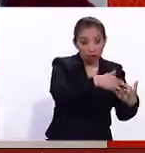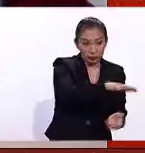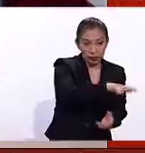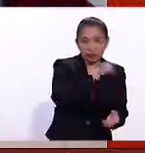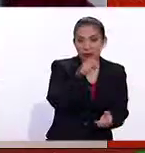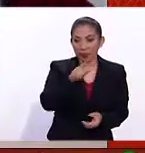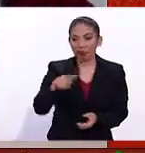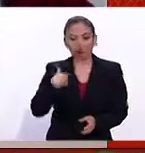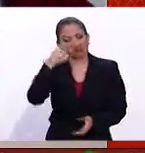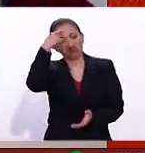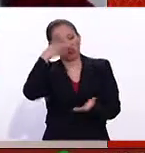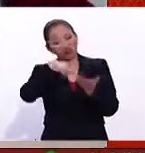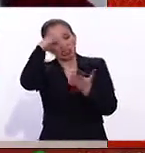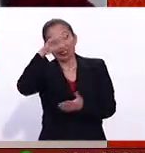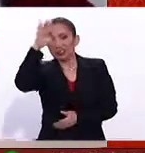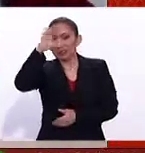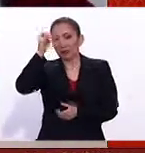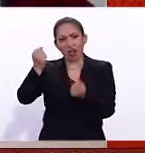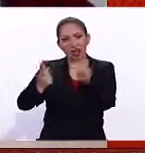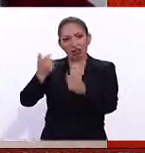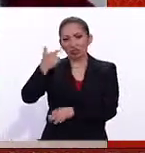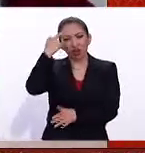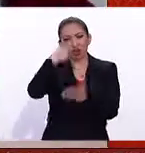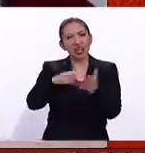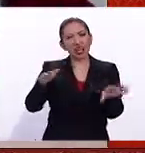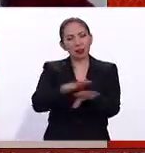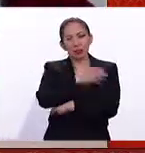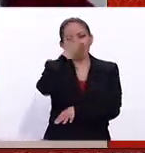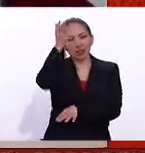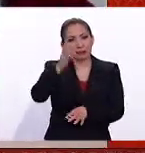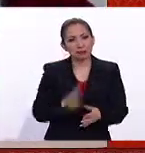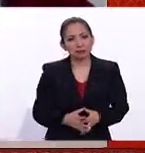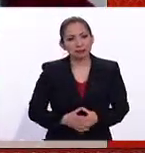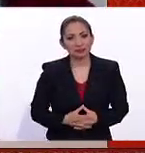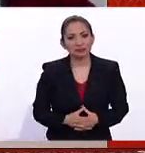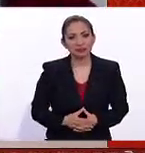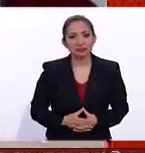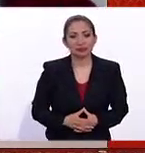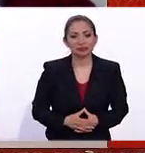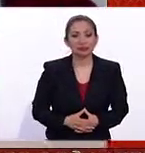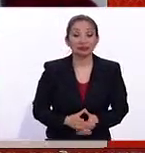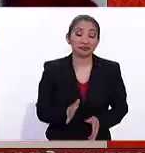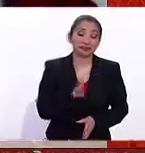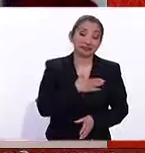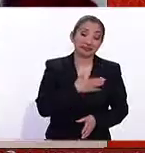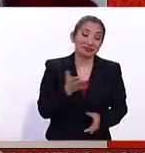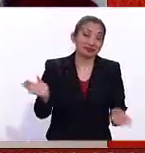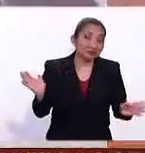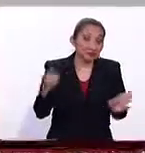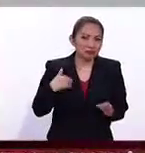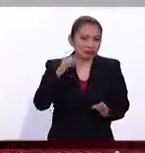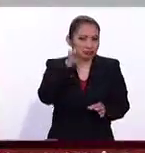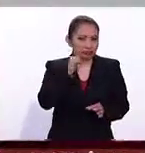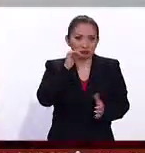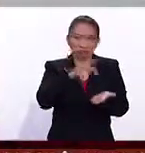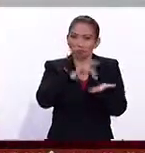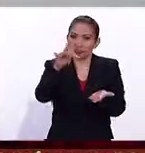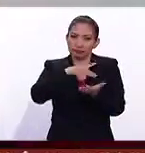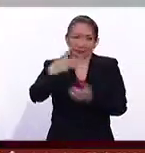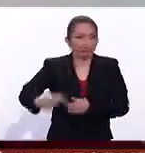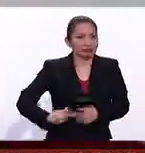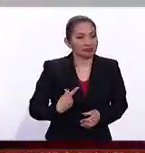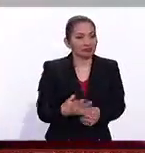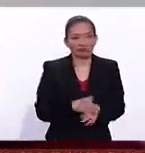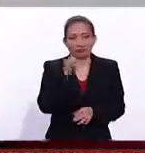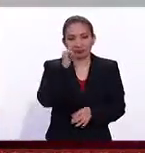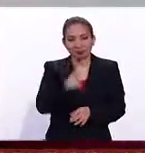los escépticos, incluso científicos, que no creen en el cambio climático? Bueno, ahí yo siempre agradezco esa pregunta